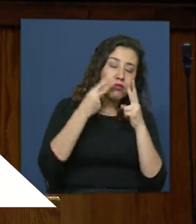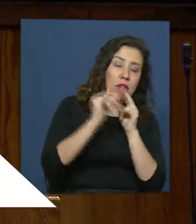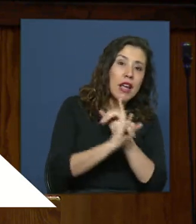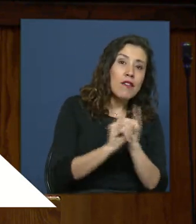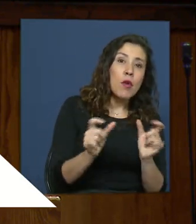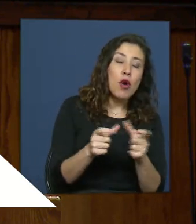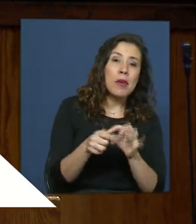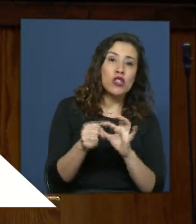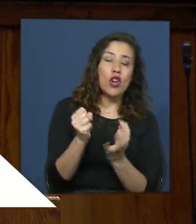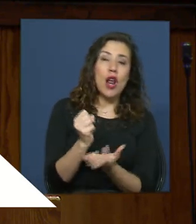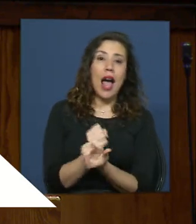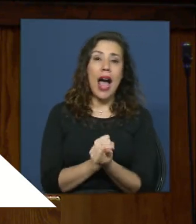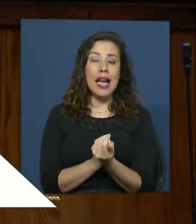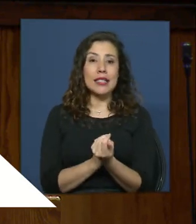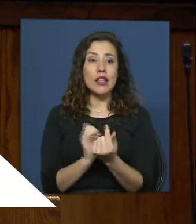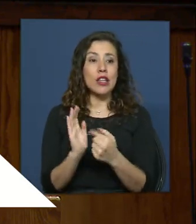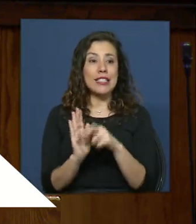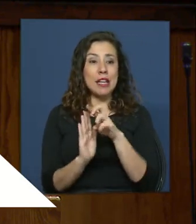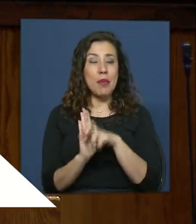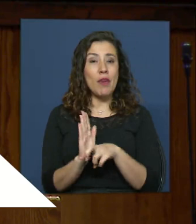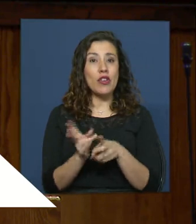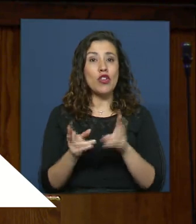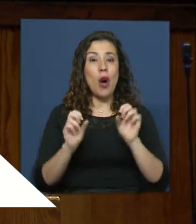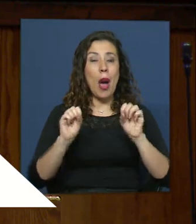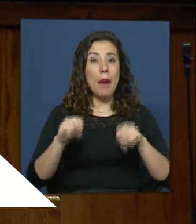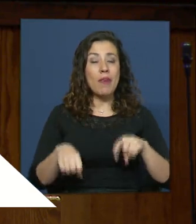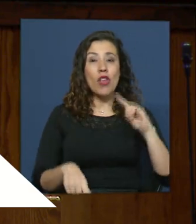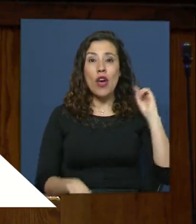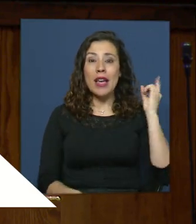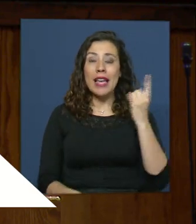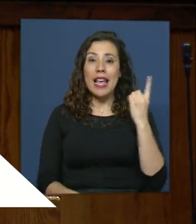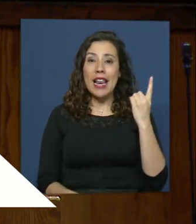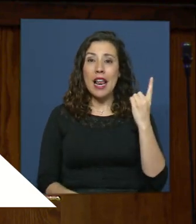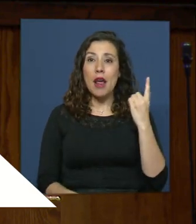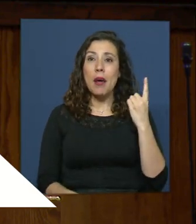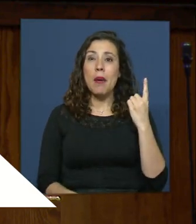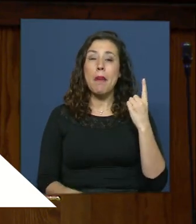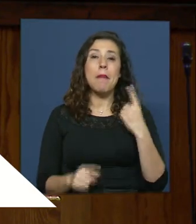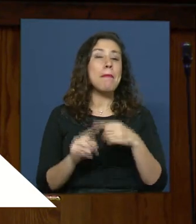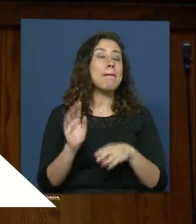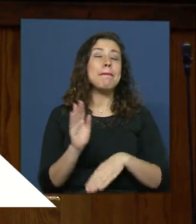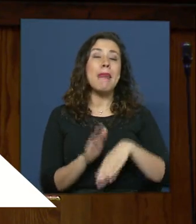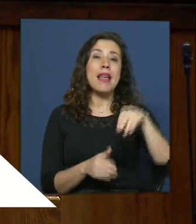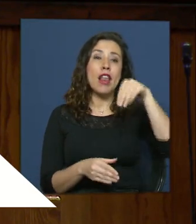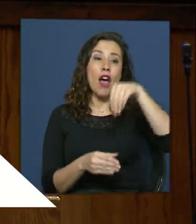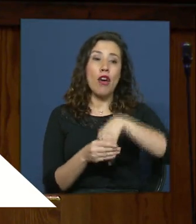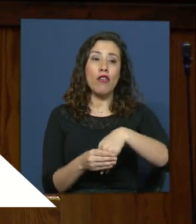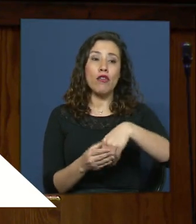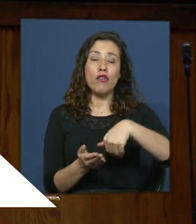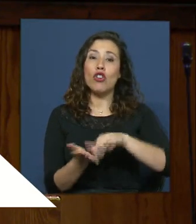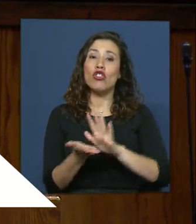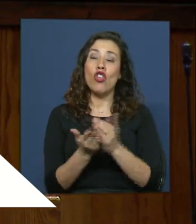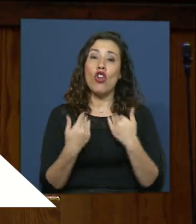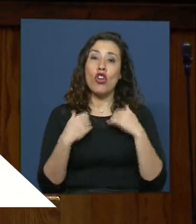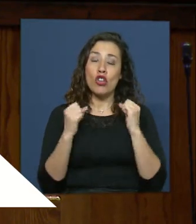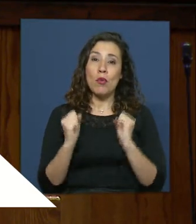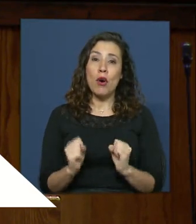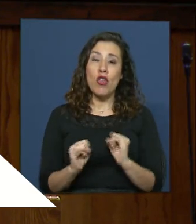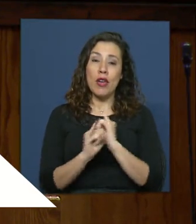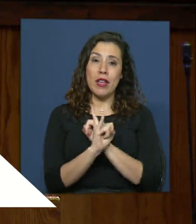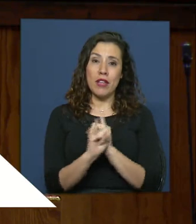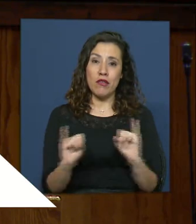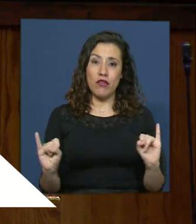por la Comisión de Hacienda. El proyecto fue aprobado en general por mayoría de votos. Es todo cuanto